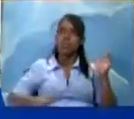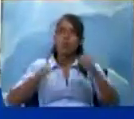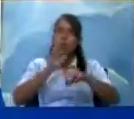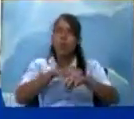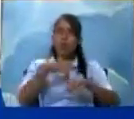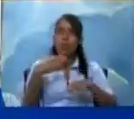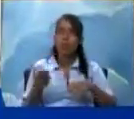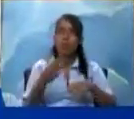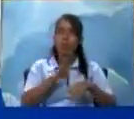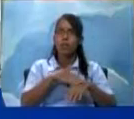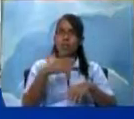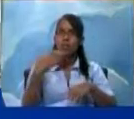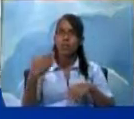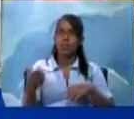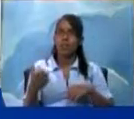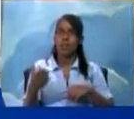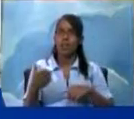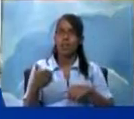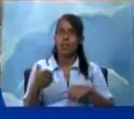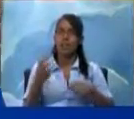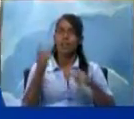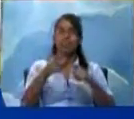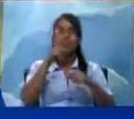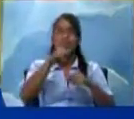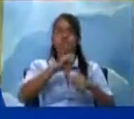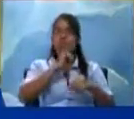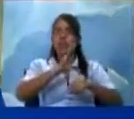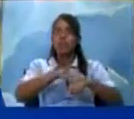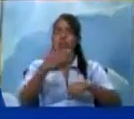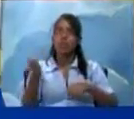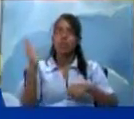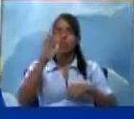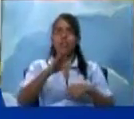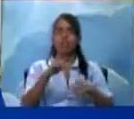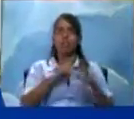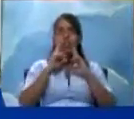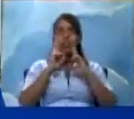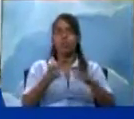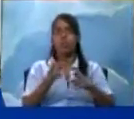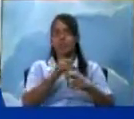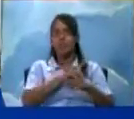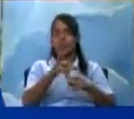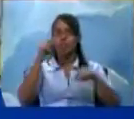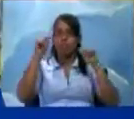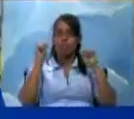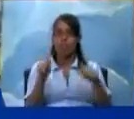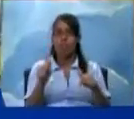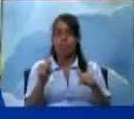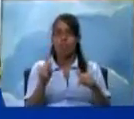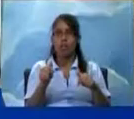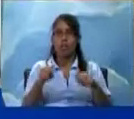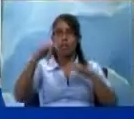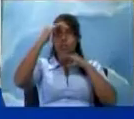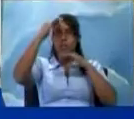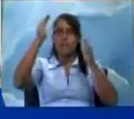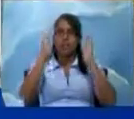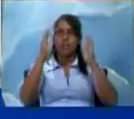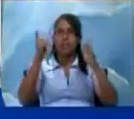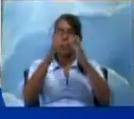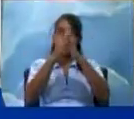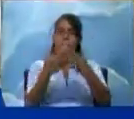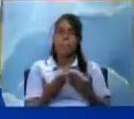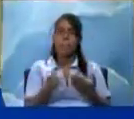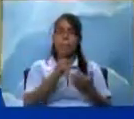¿pero por qué? ¿Por qué? ¿Por qué? Ese por qué está respondido hoy. Preste atención